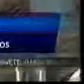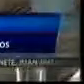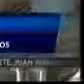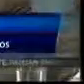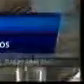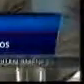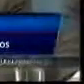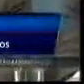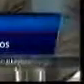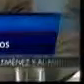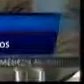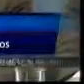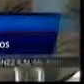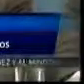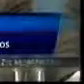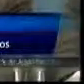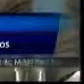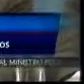que estamos indignados